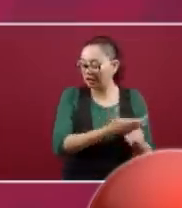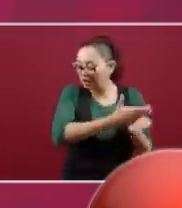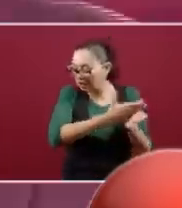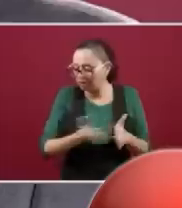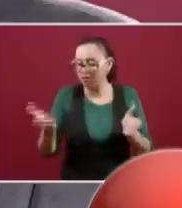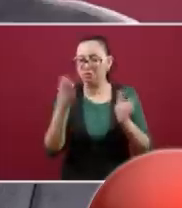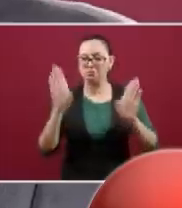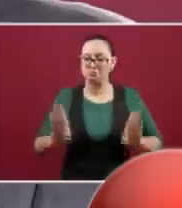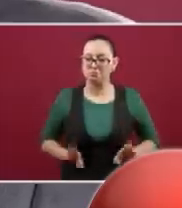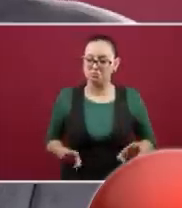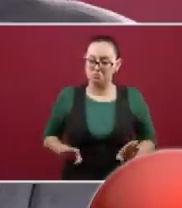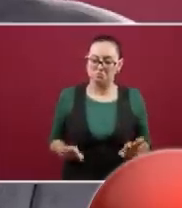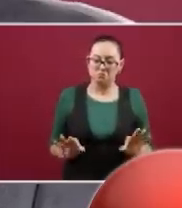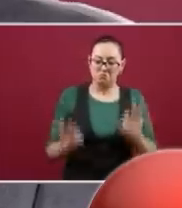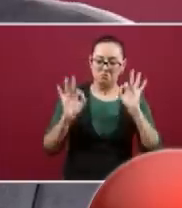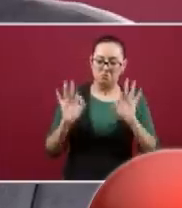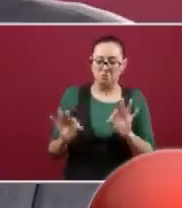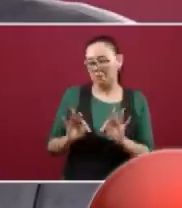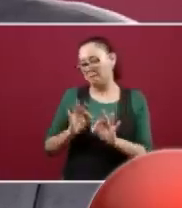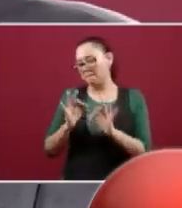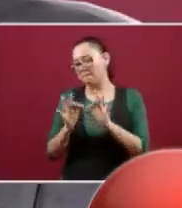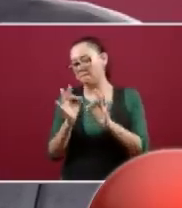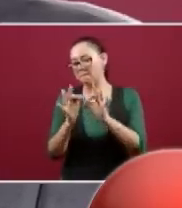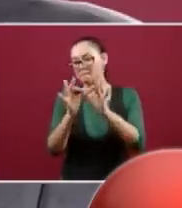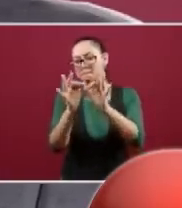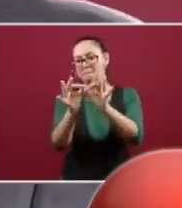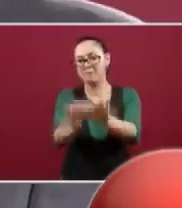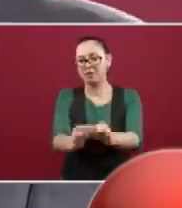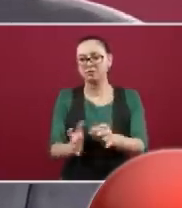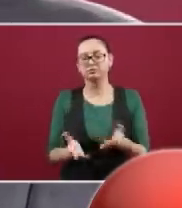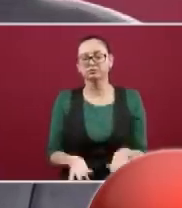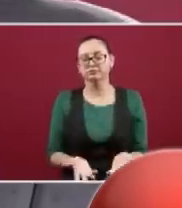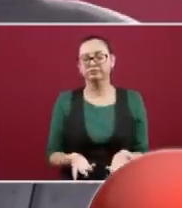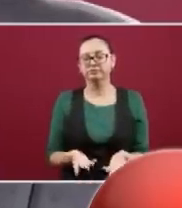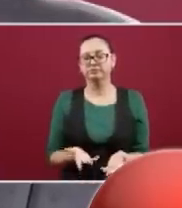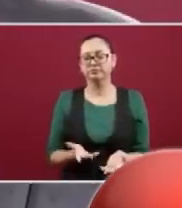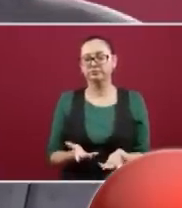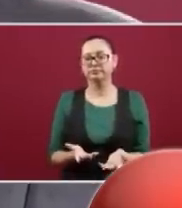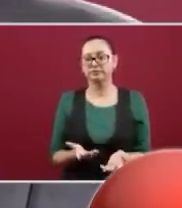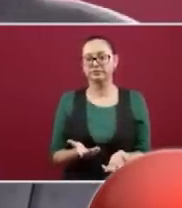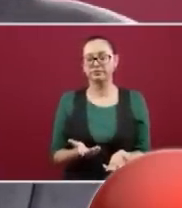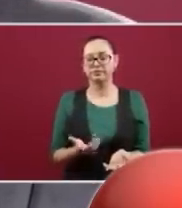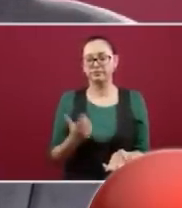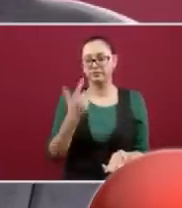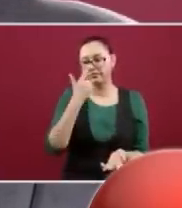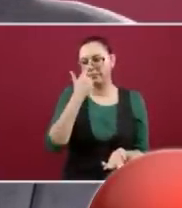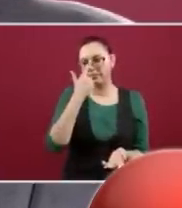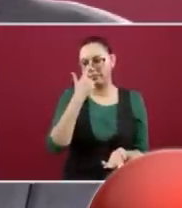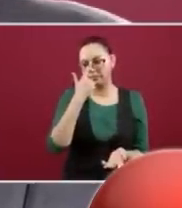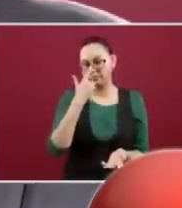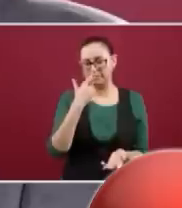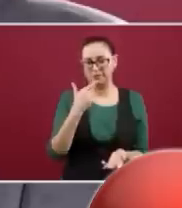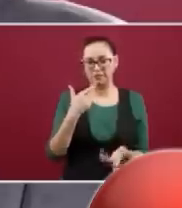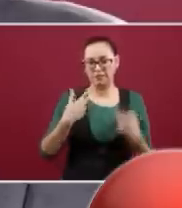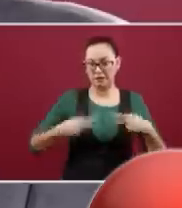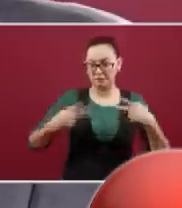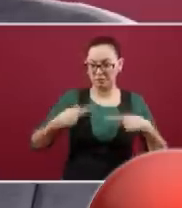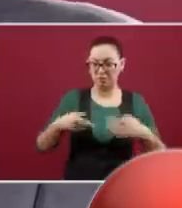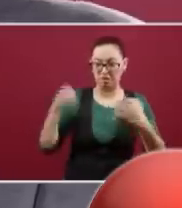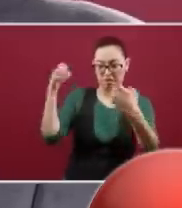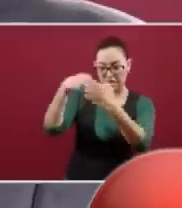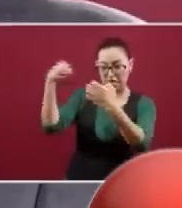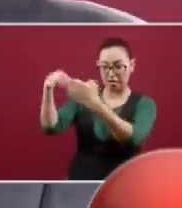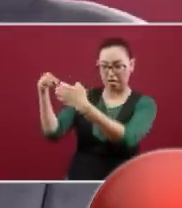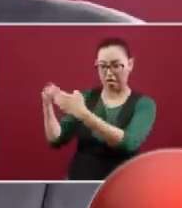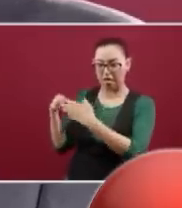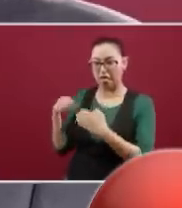caer en medidas espectaculares, que ya no se esté engañando a la